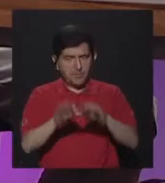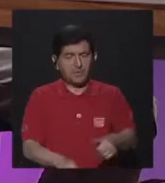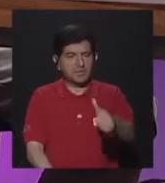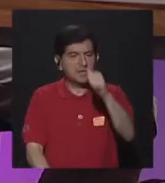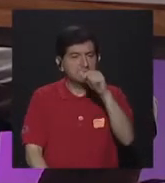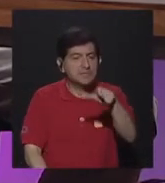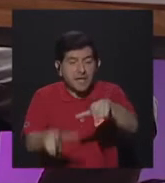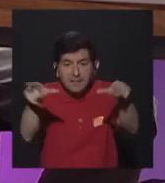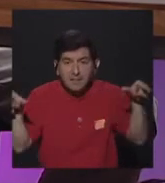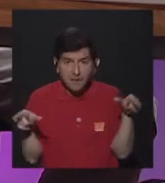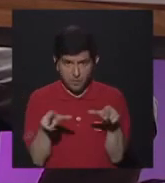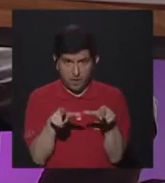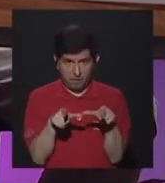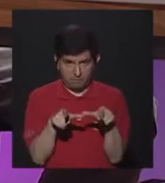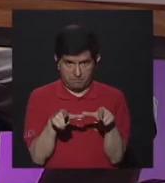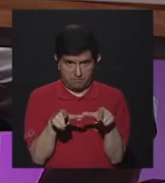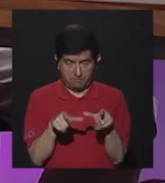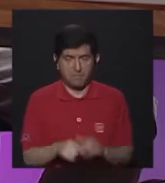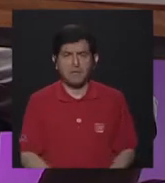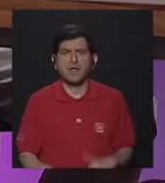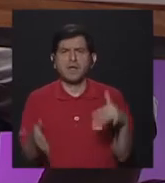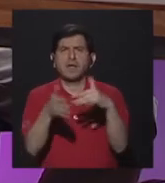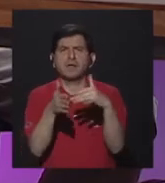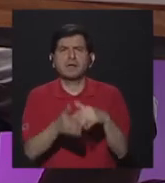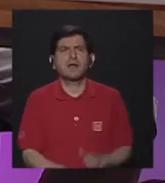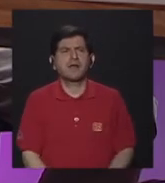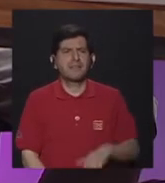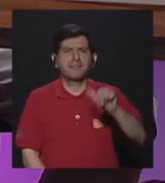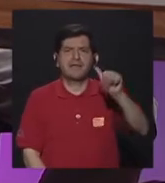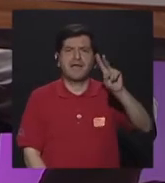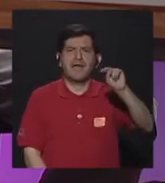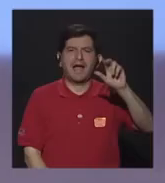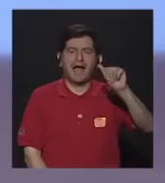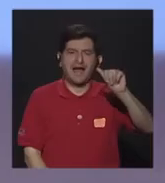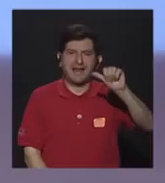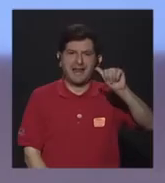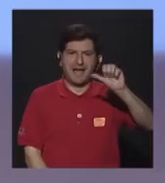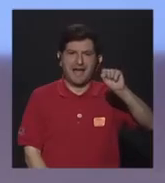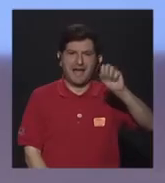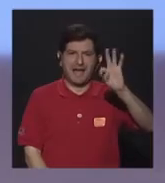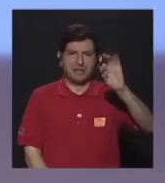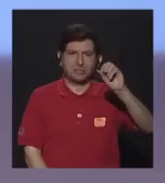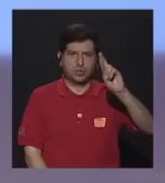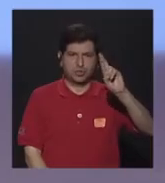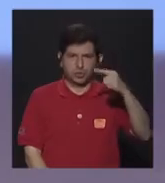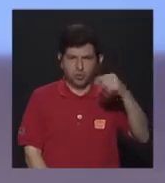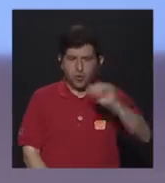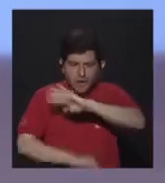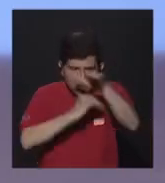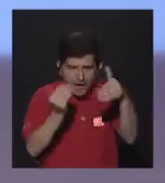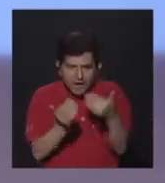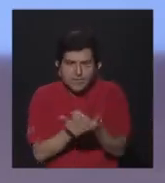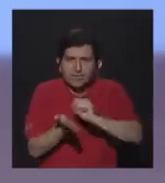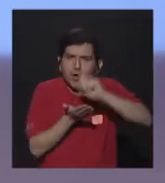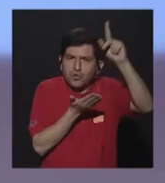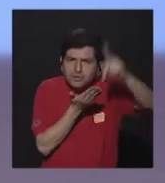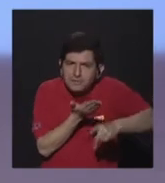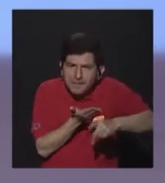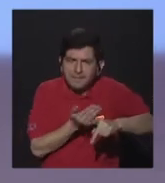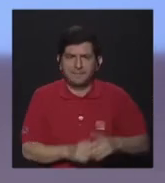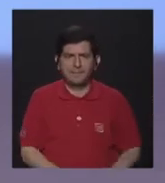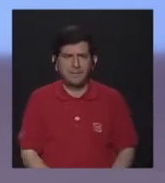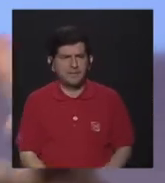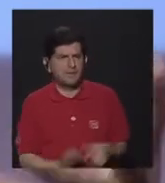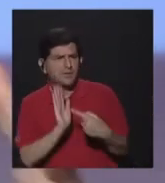lugar este el estudio del doctor han hasta ahora muestra que toda esa finca de walt y casi todo el monte dijo que es una zona de